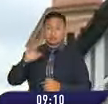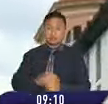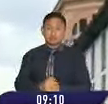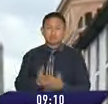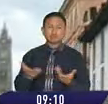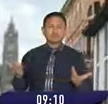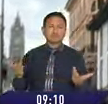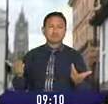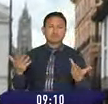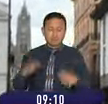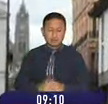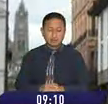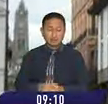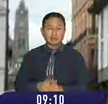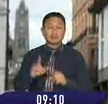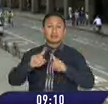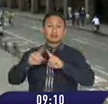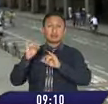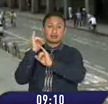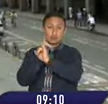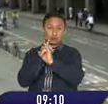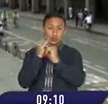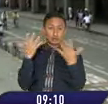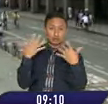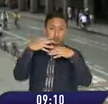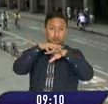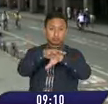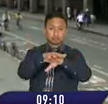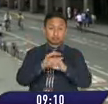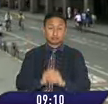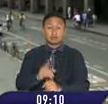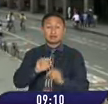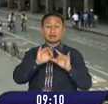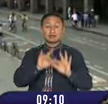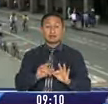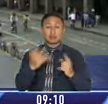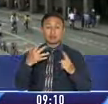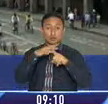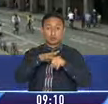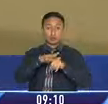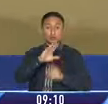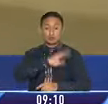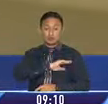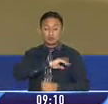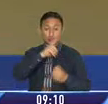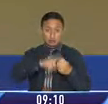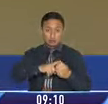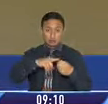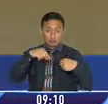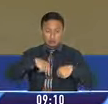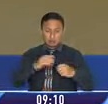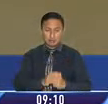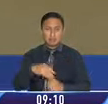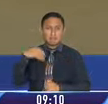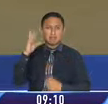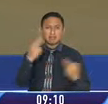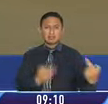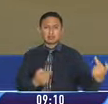cabo mediante un trabajo interinstitucional en donde la Secretaría de Inclusión del municipio de Quito conllevará una de las